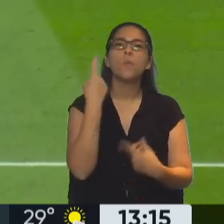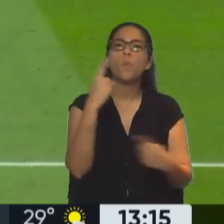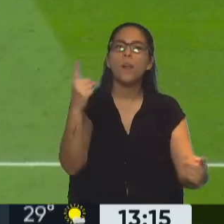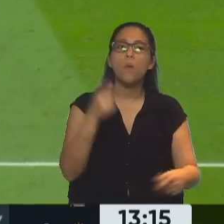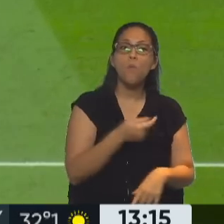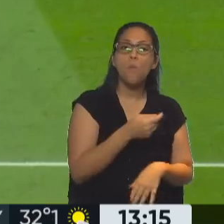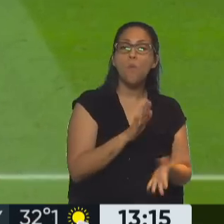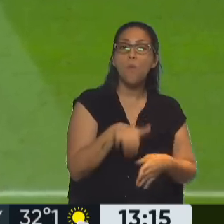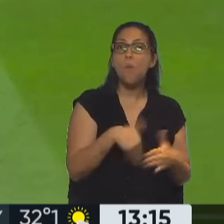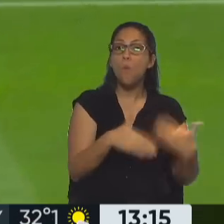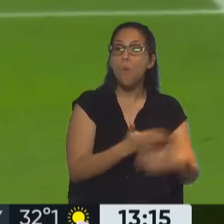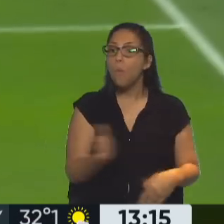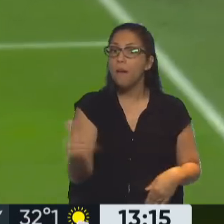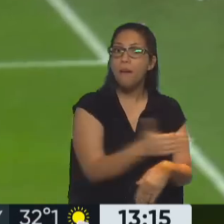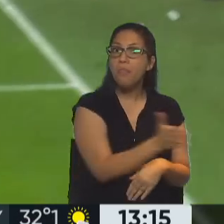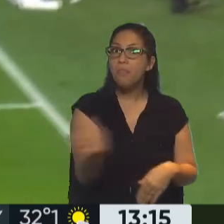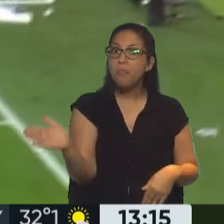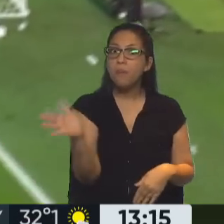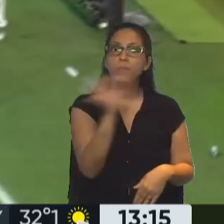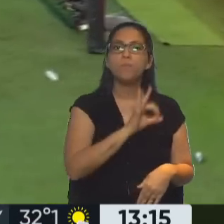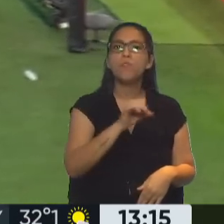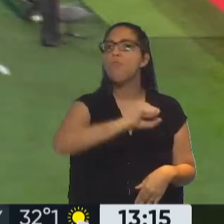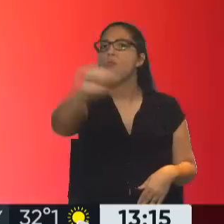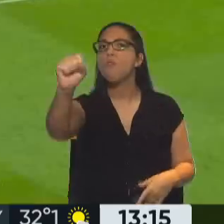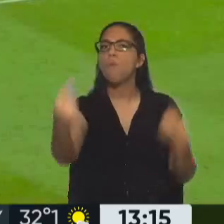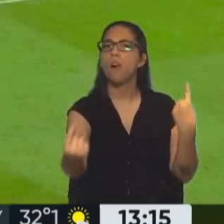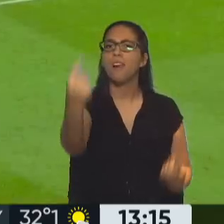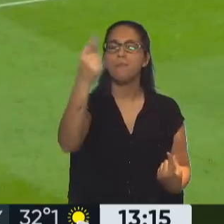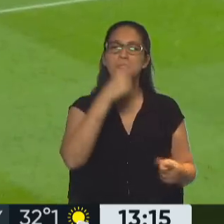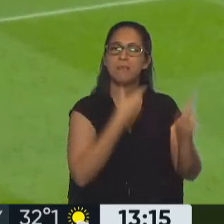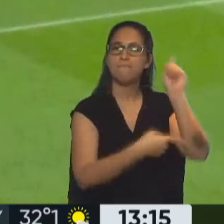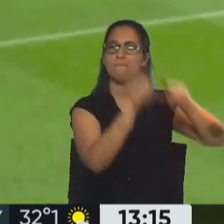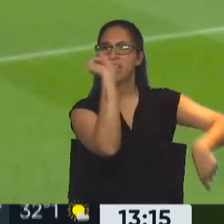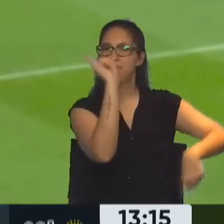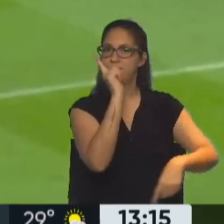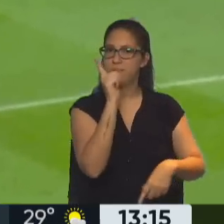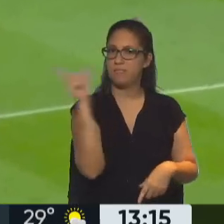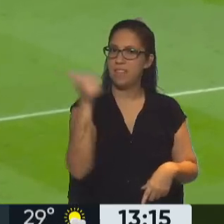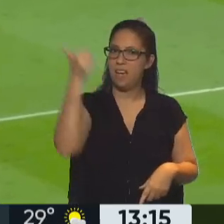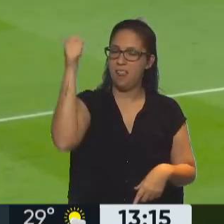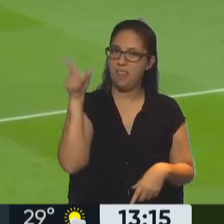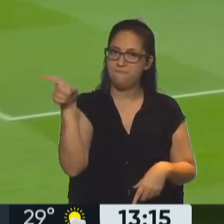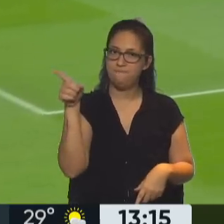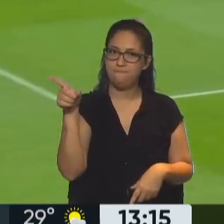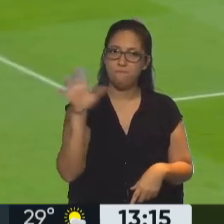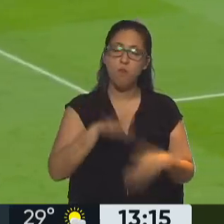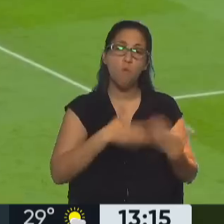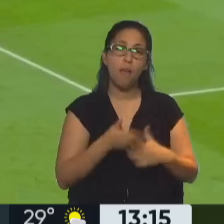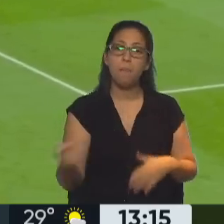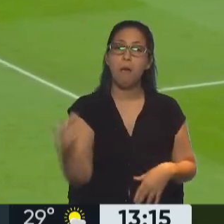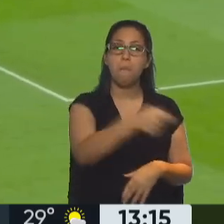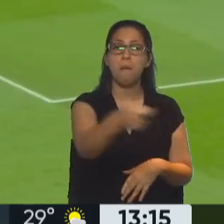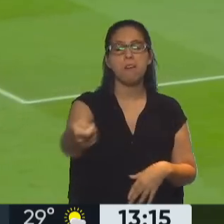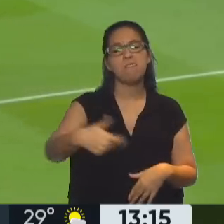Bueno, que... yo creo que van a elegir lo espectacular. Por eso la chilena que va a terminar ganando. O sea, ahí la jugada colectiva no estaba.